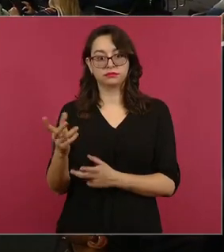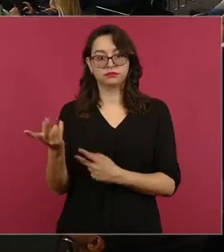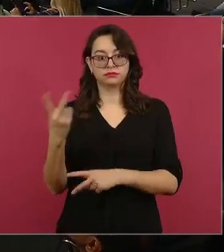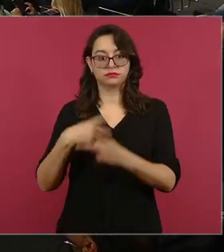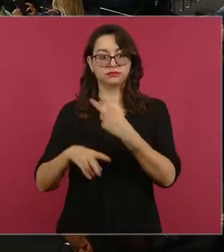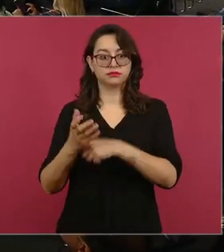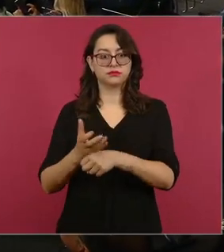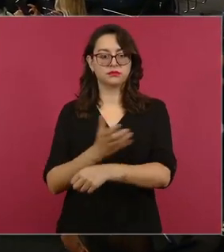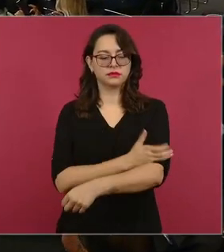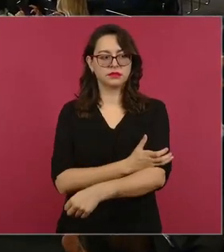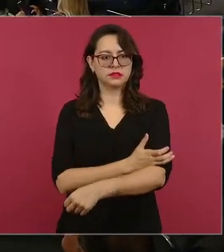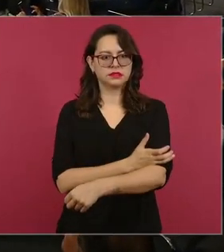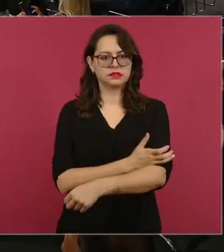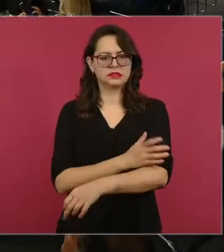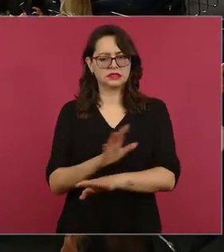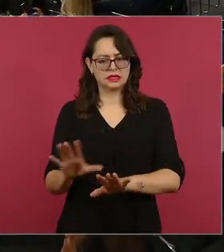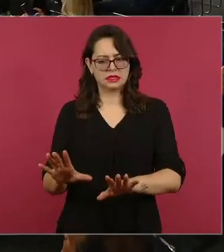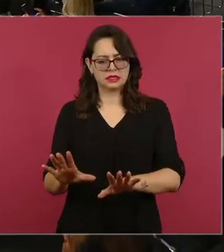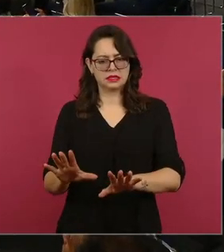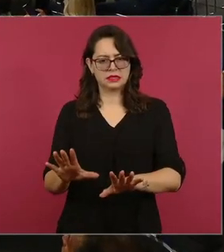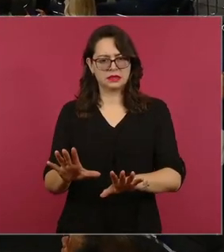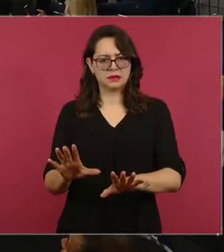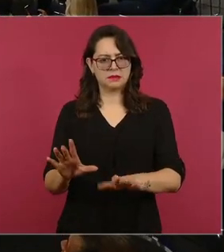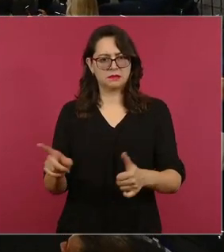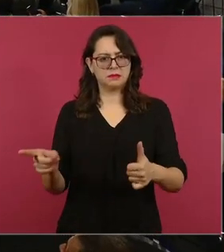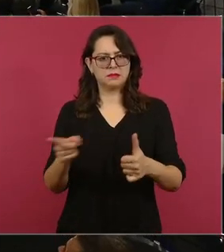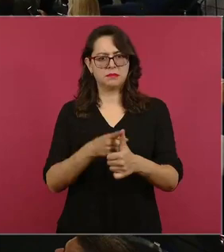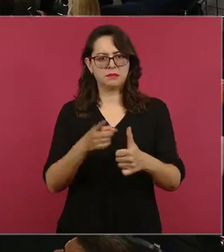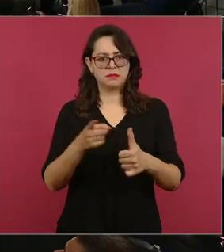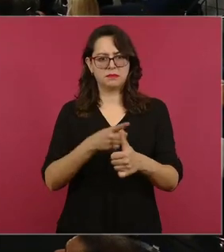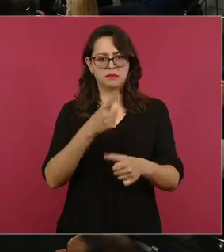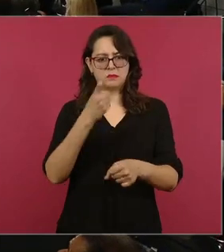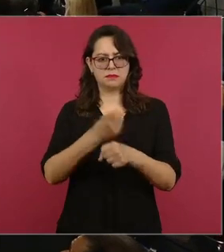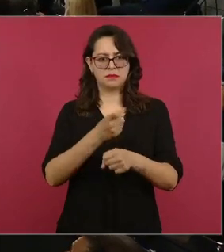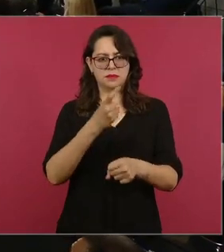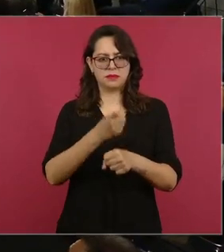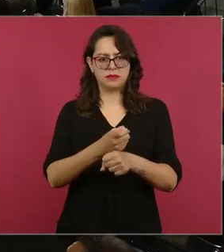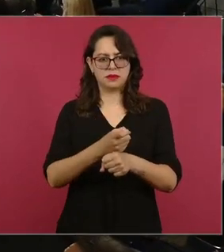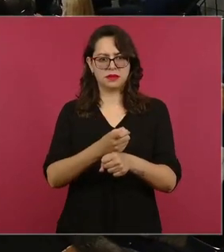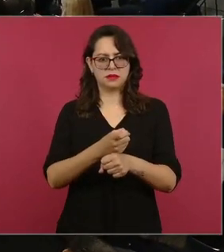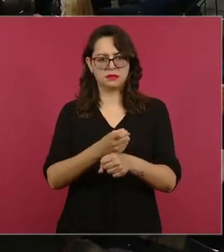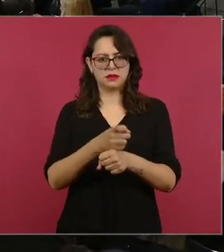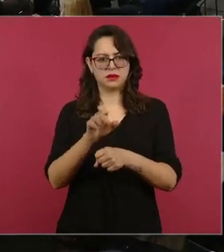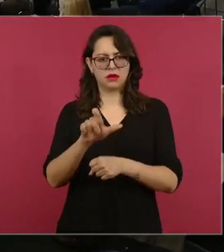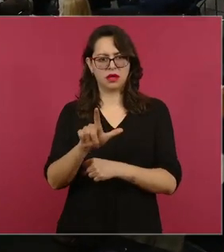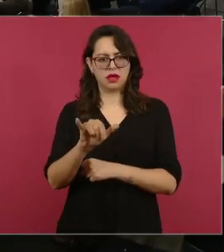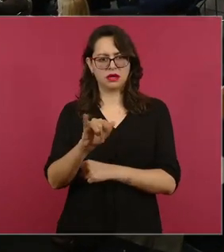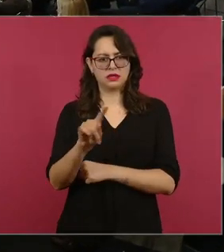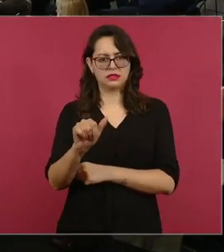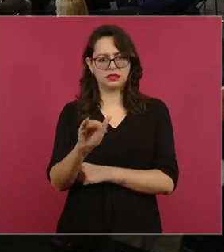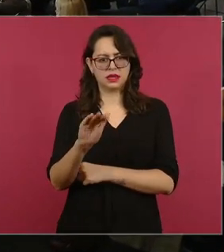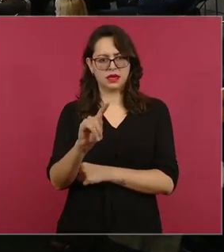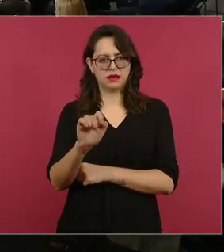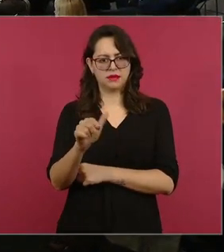Yo creo que empezamos con Elizabeth y si nos espera Laura,